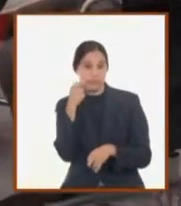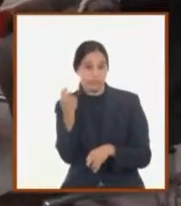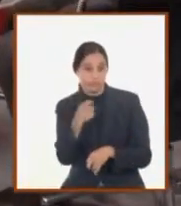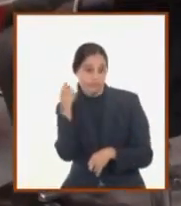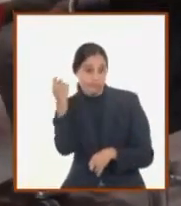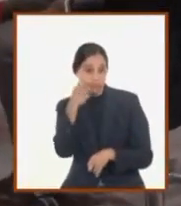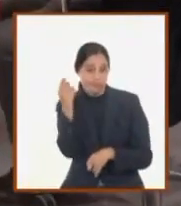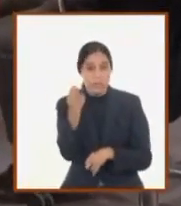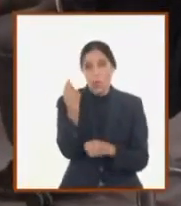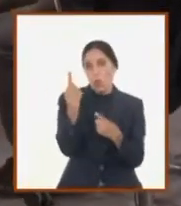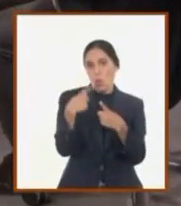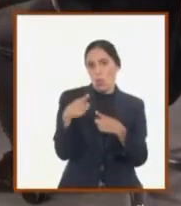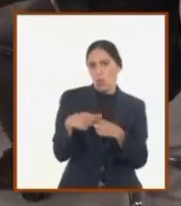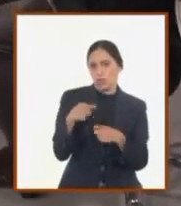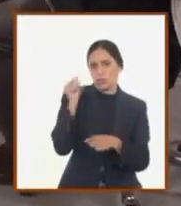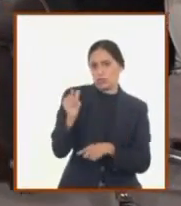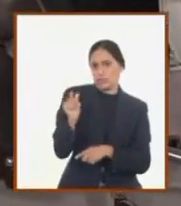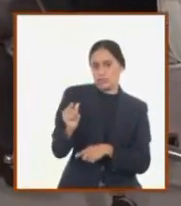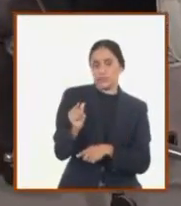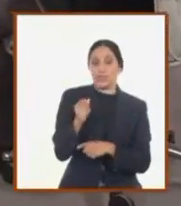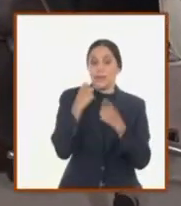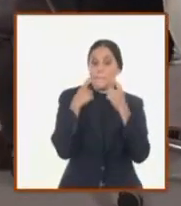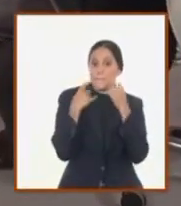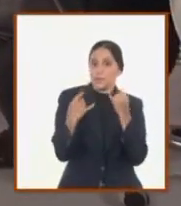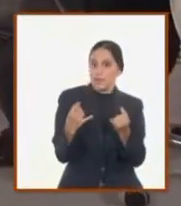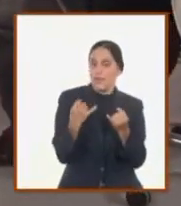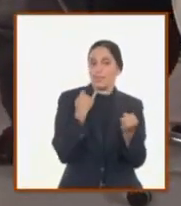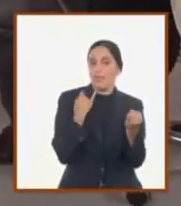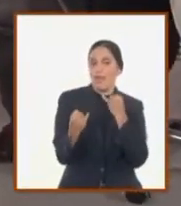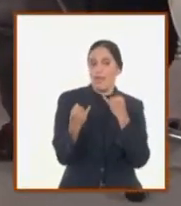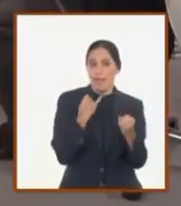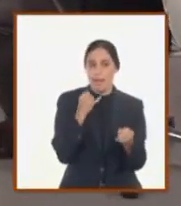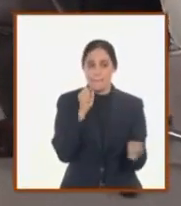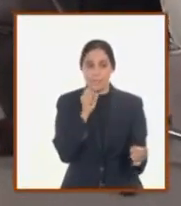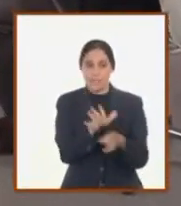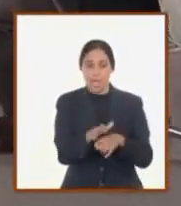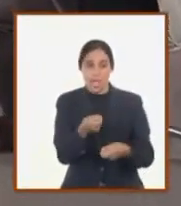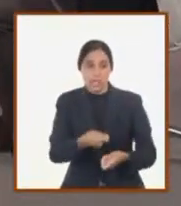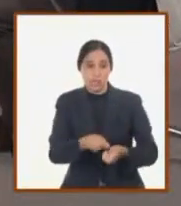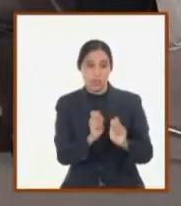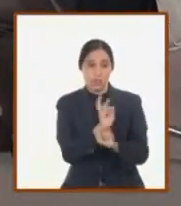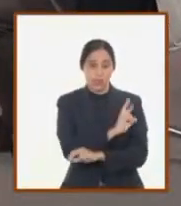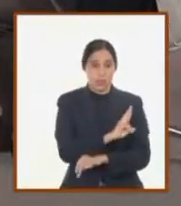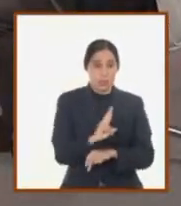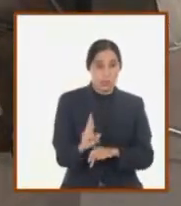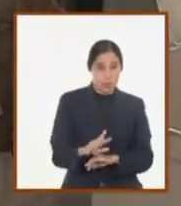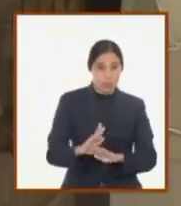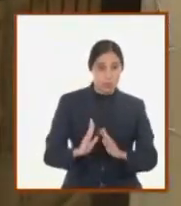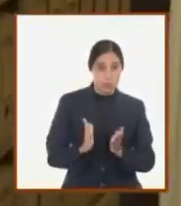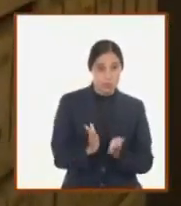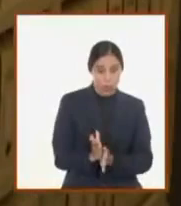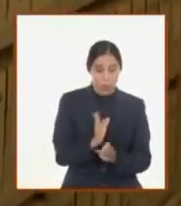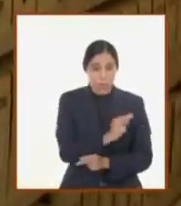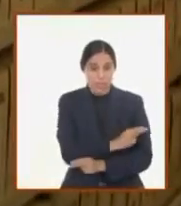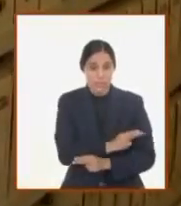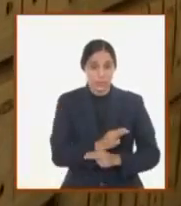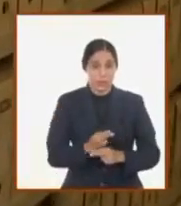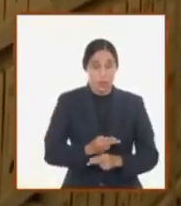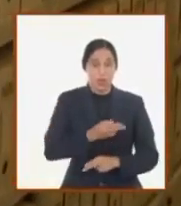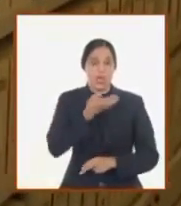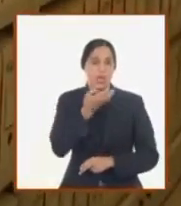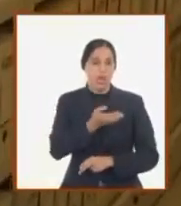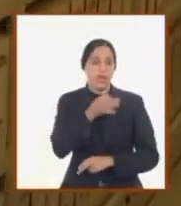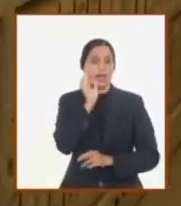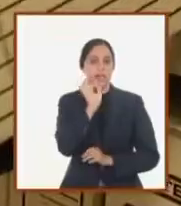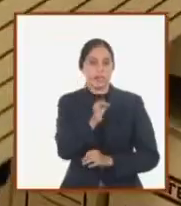Mao y todo lo que era de interés a inicio de la Revolución que se conservara desde el punto de vista de la historia todo iba como